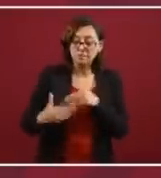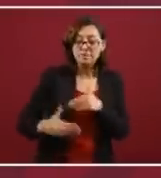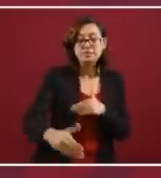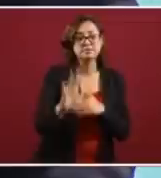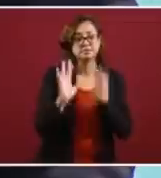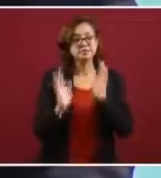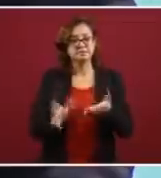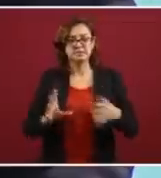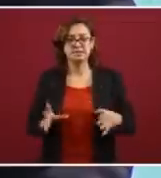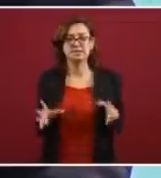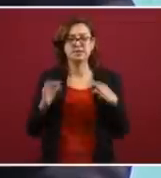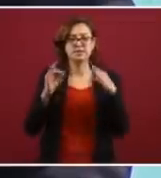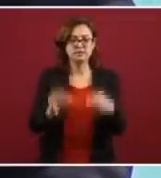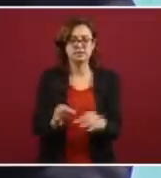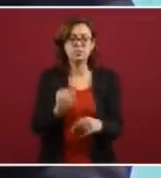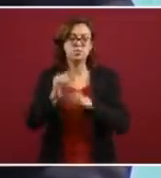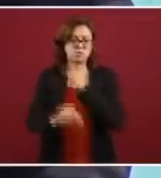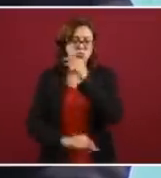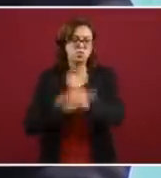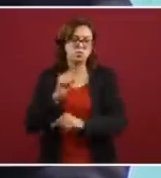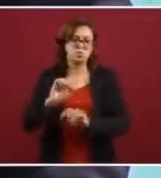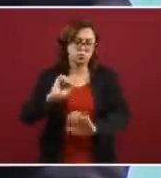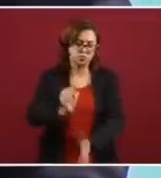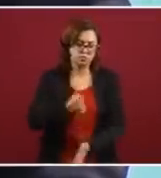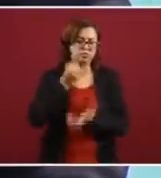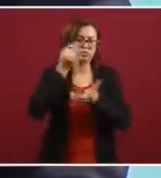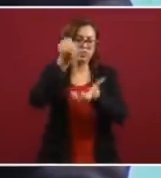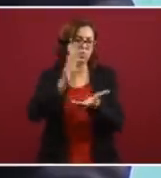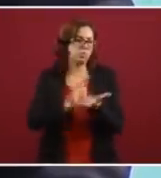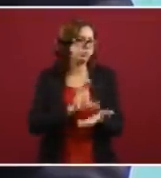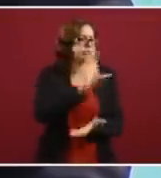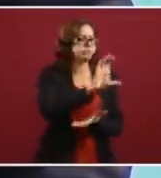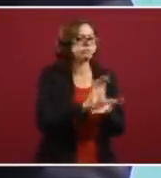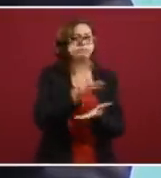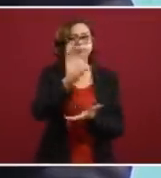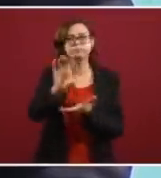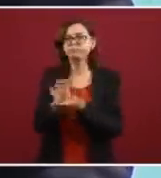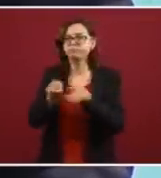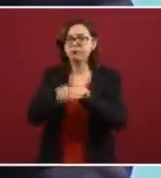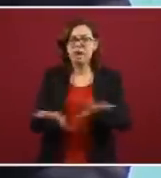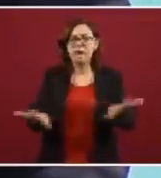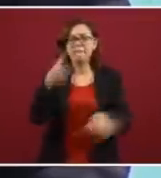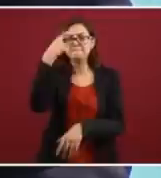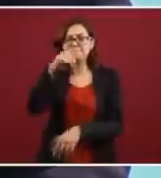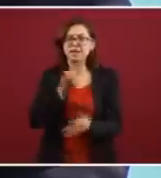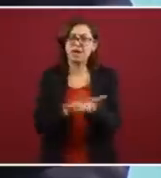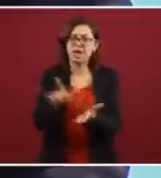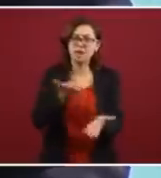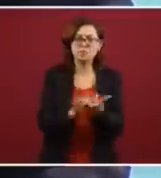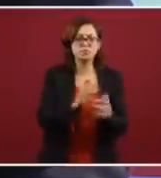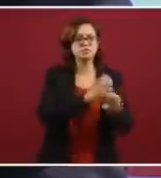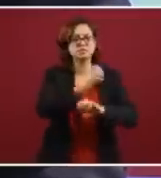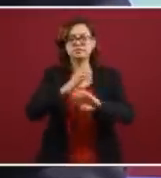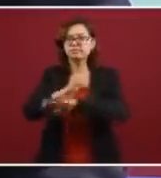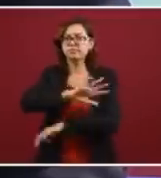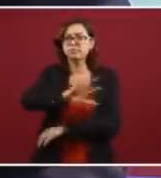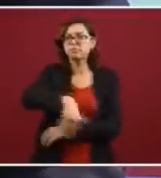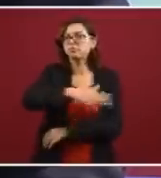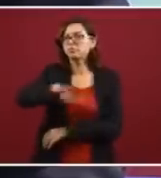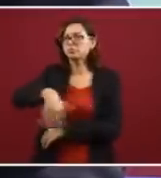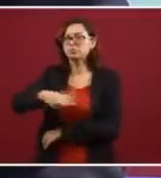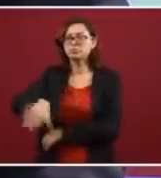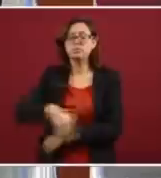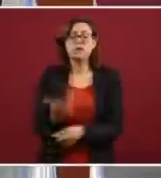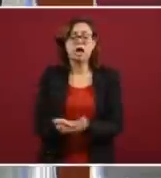semanas. Y se han ido dispersando los recursos que comprometimos para apoyar las labores locales de búsqueda. A la fecha se